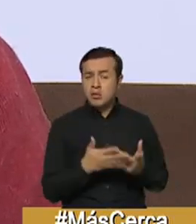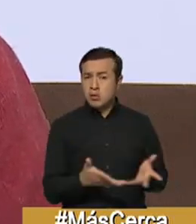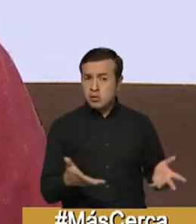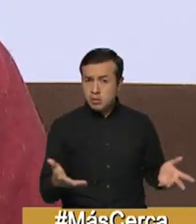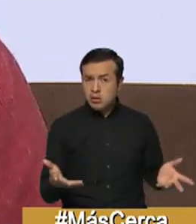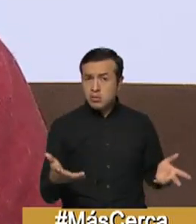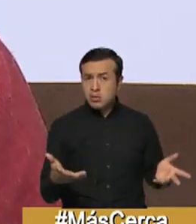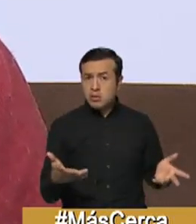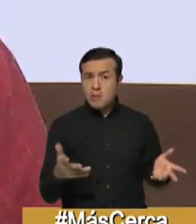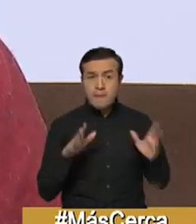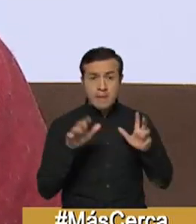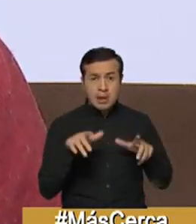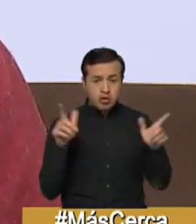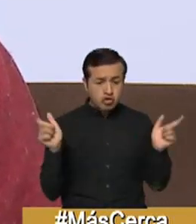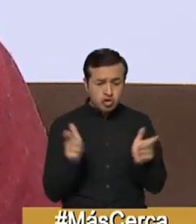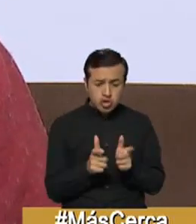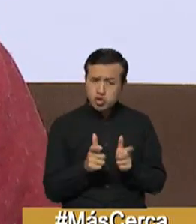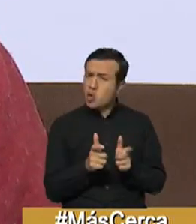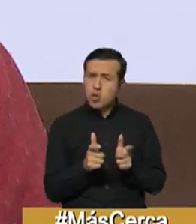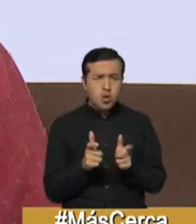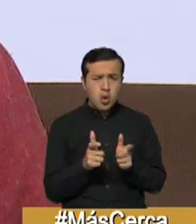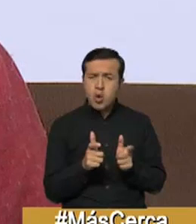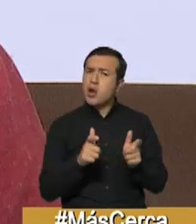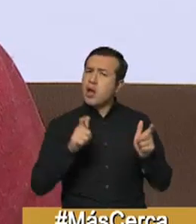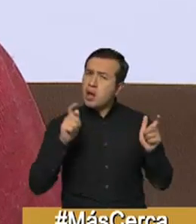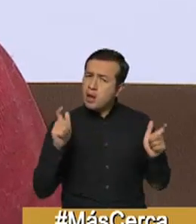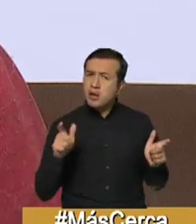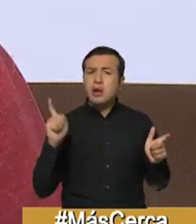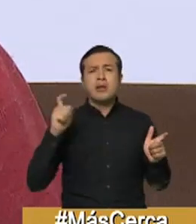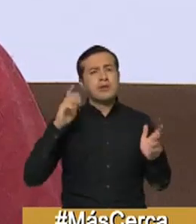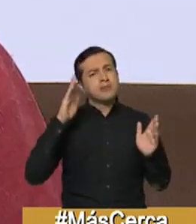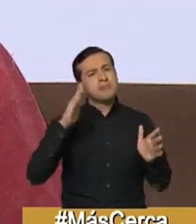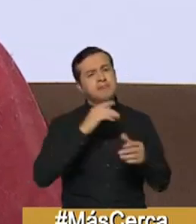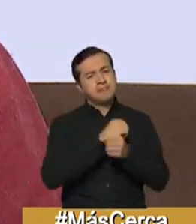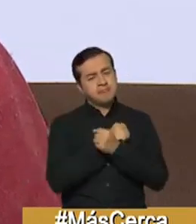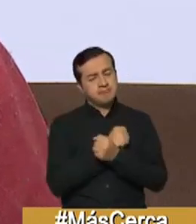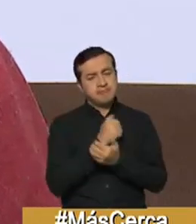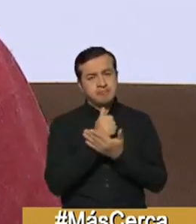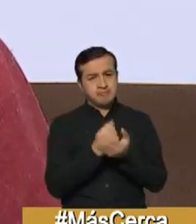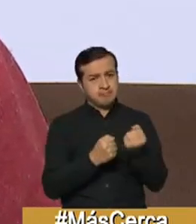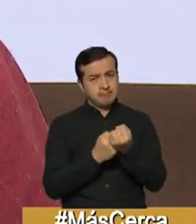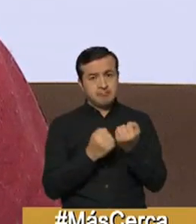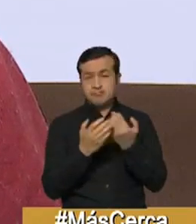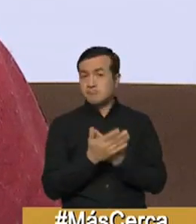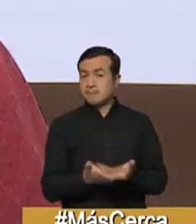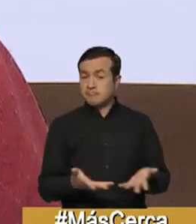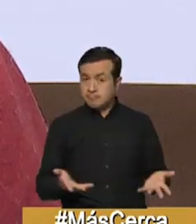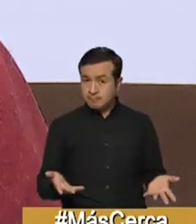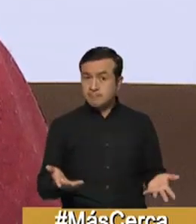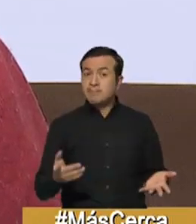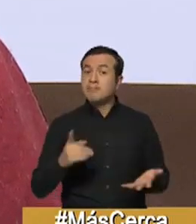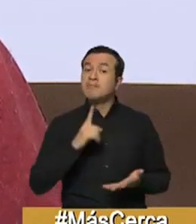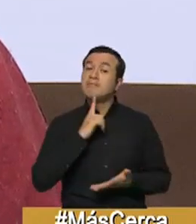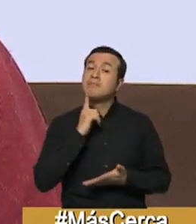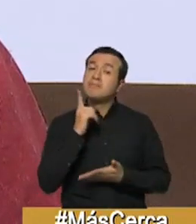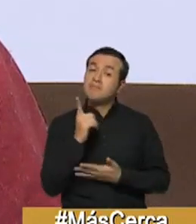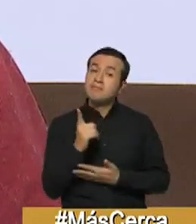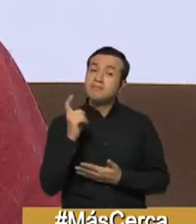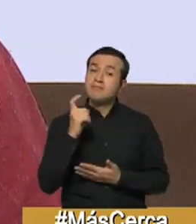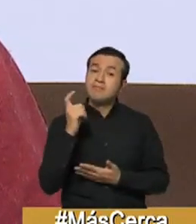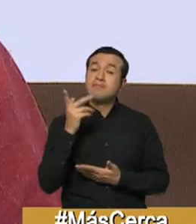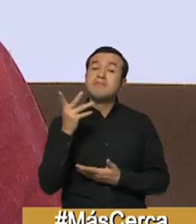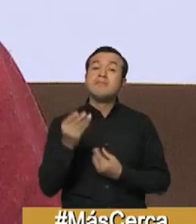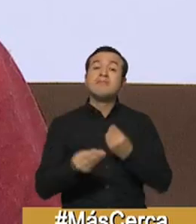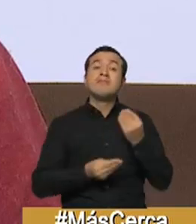es, ya no es cachorro, pero sin embargo necesita de nuestra ayuda. Entonces, es por eso que buscamos que